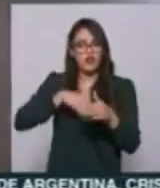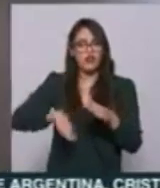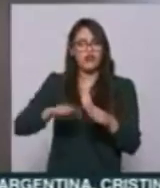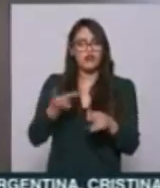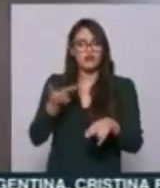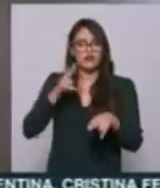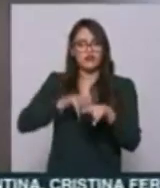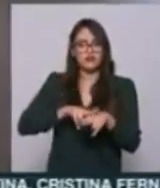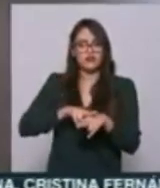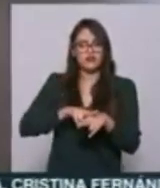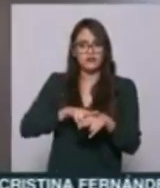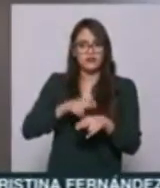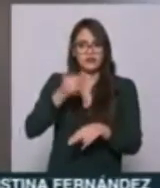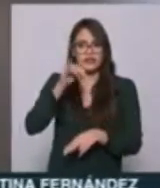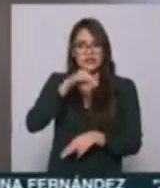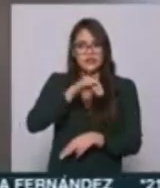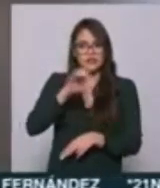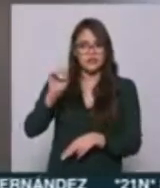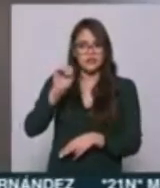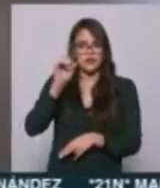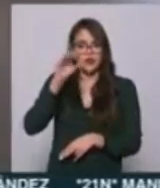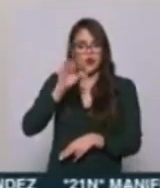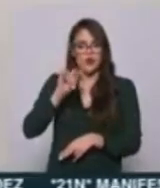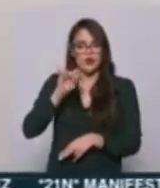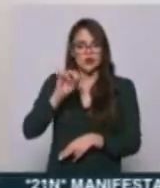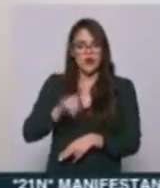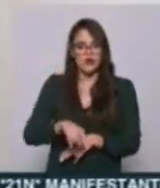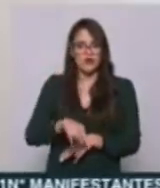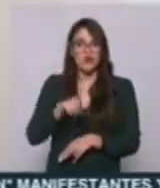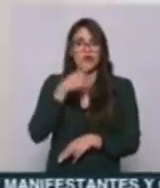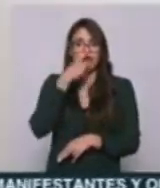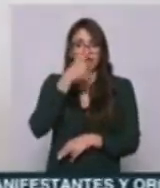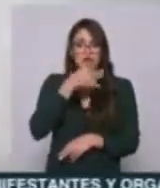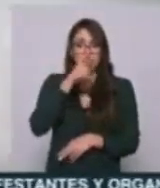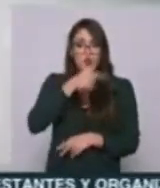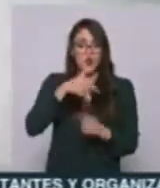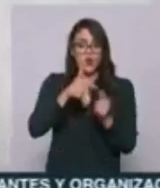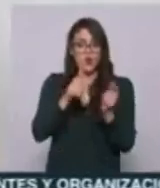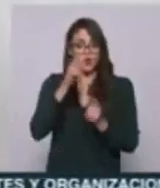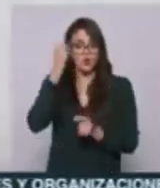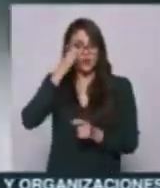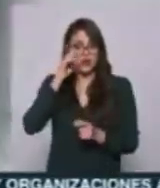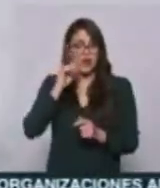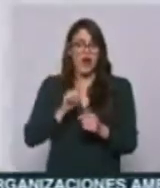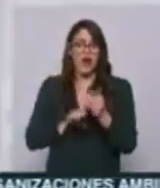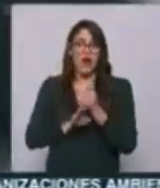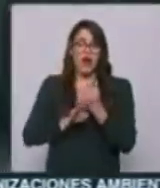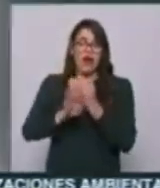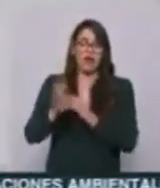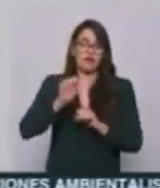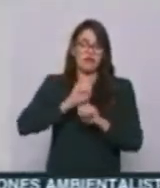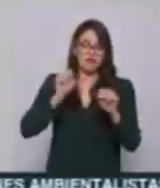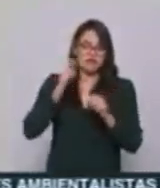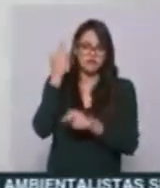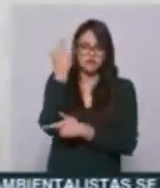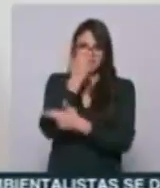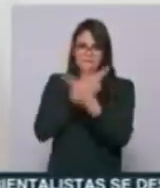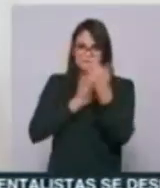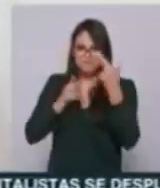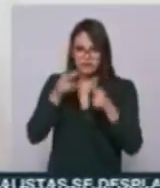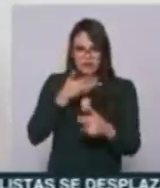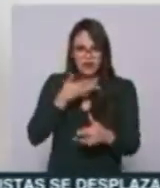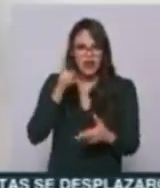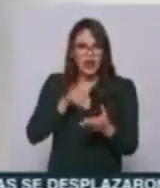la Clínica 62 del IMSS en Cuautitlán. El Grupo Especial Antiexplosivo ACES realizó una búsqueda del